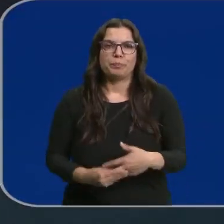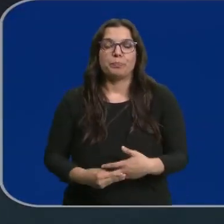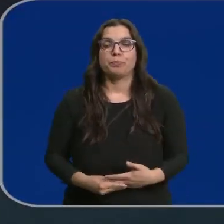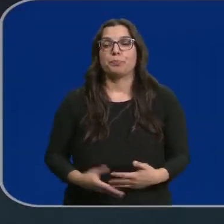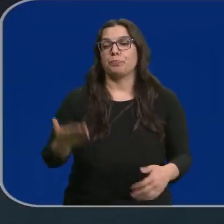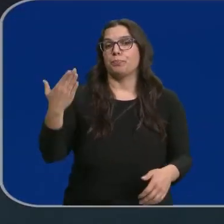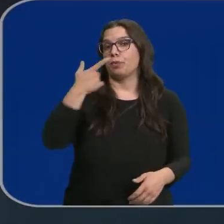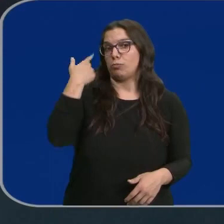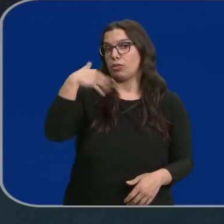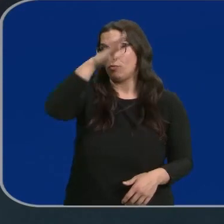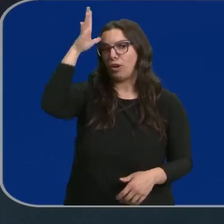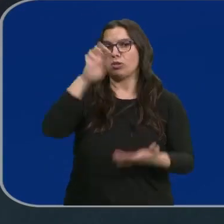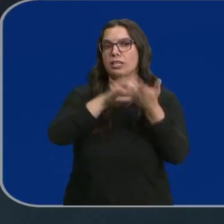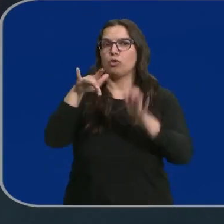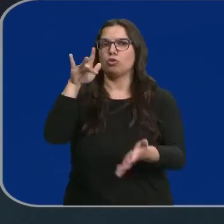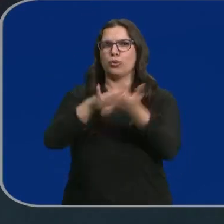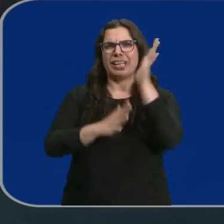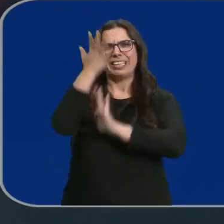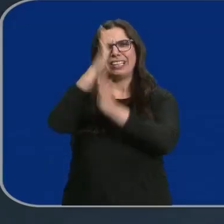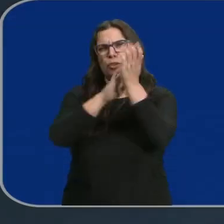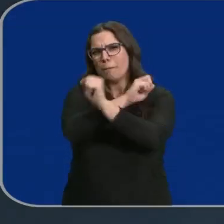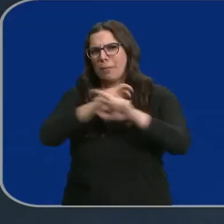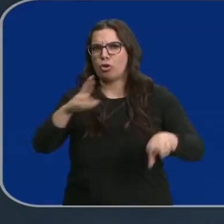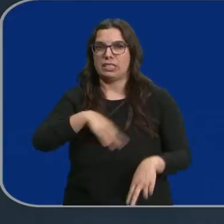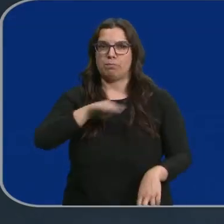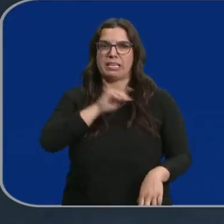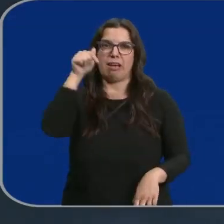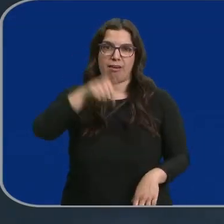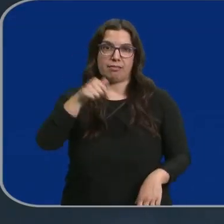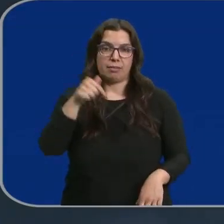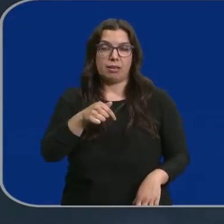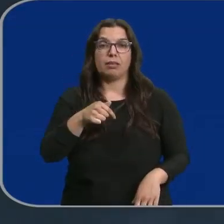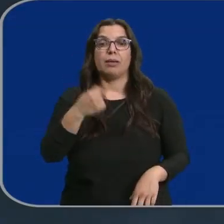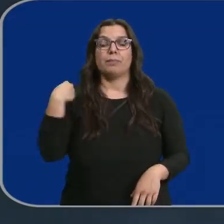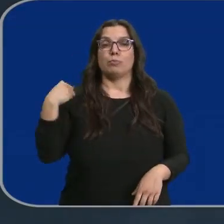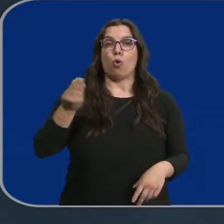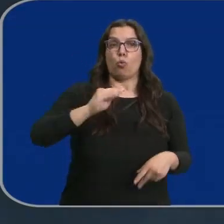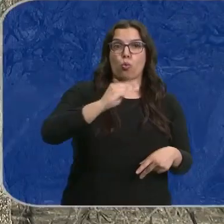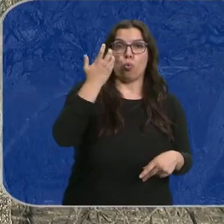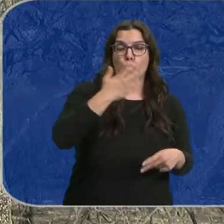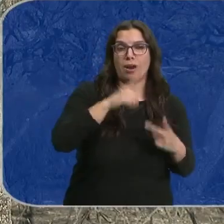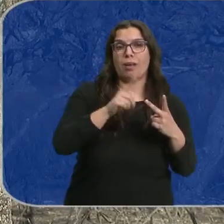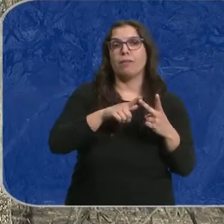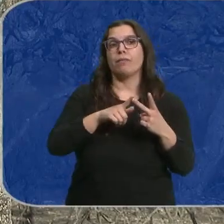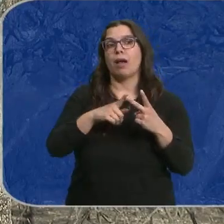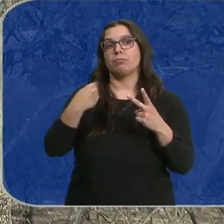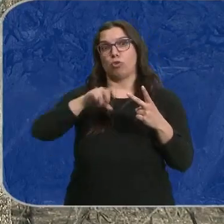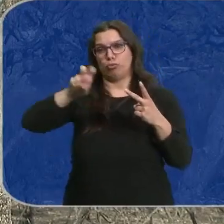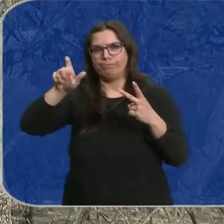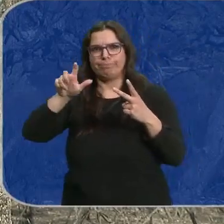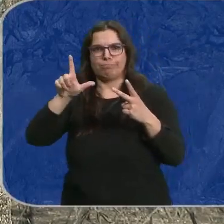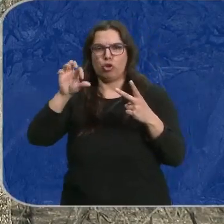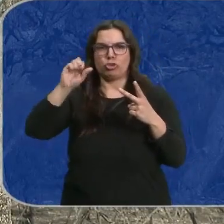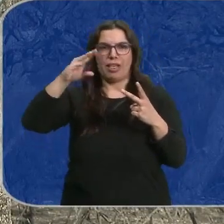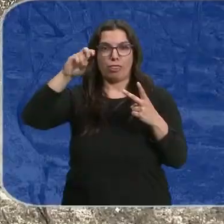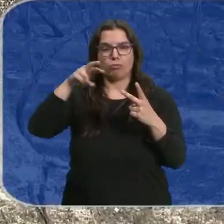El verano pasado, Castilla y León sufrió los peores incendios de España, con los de la Sierra de la Culebra y los Acio a la cabeza. Fue una campaña